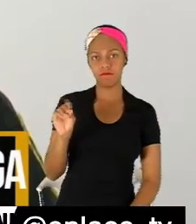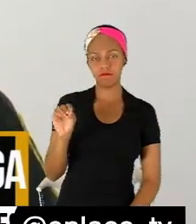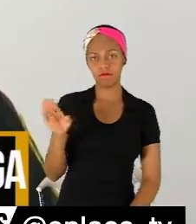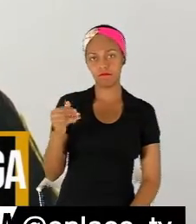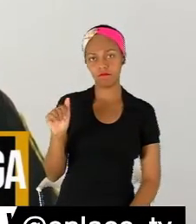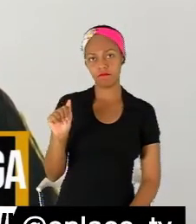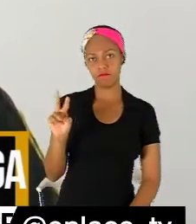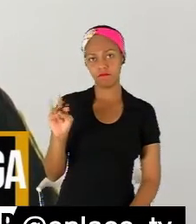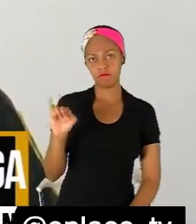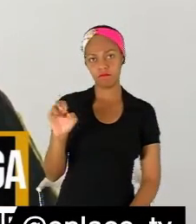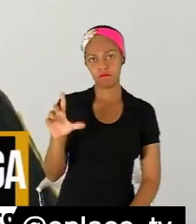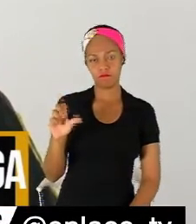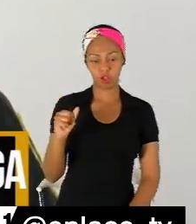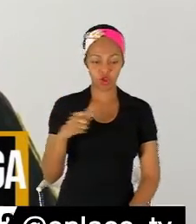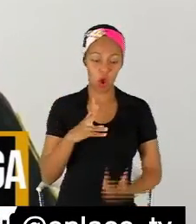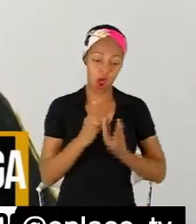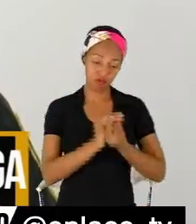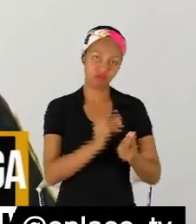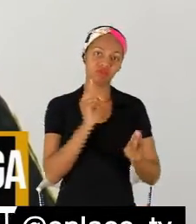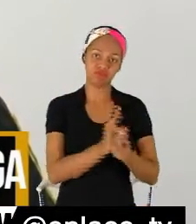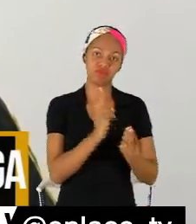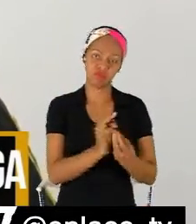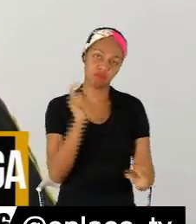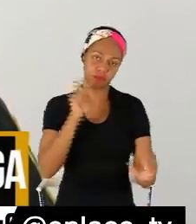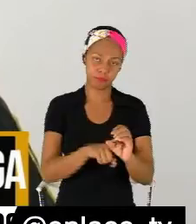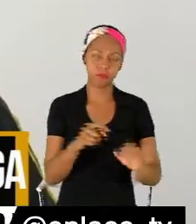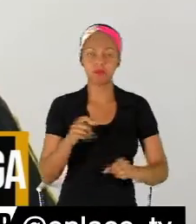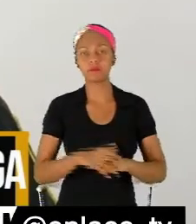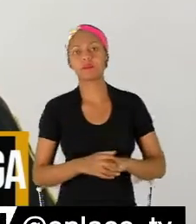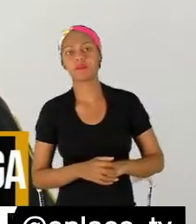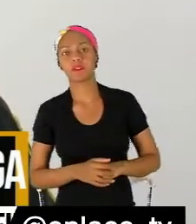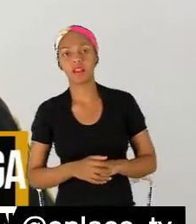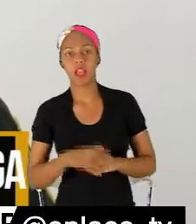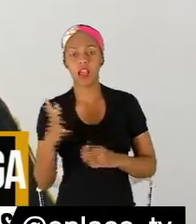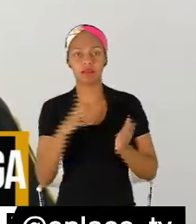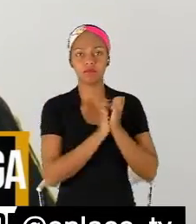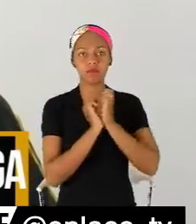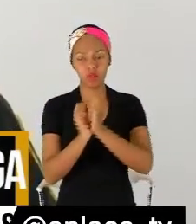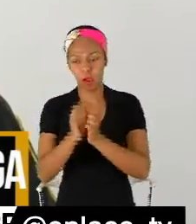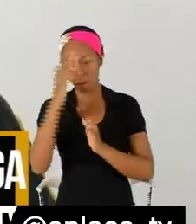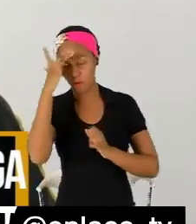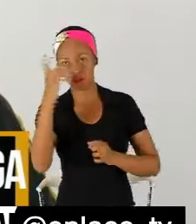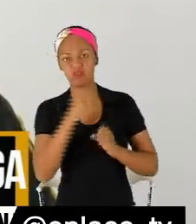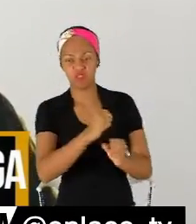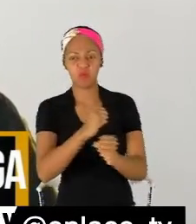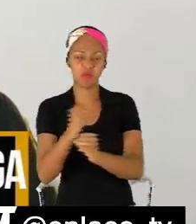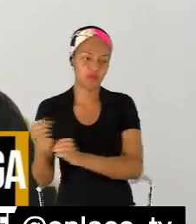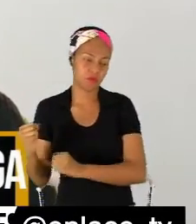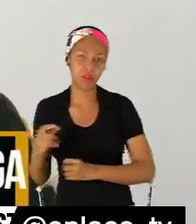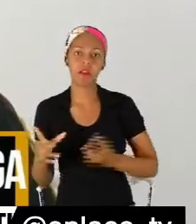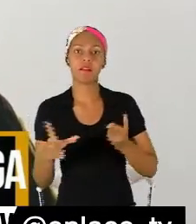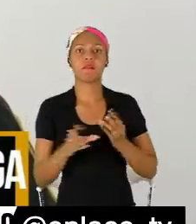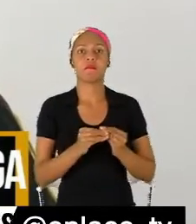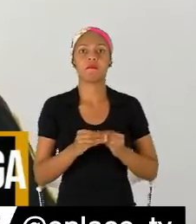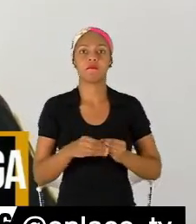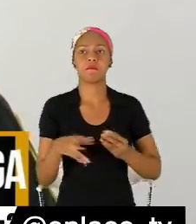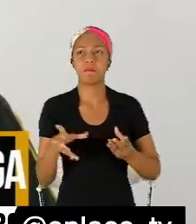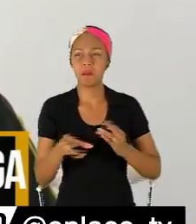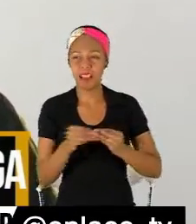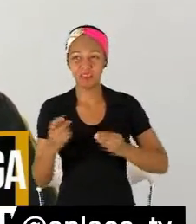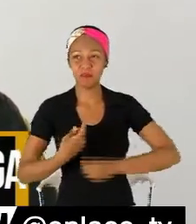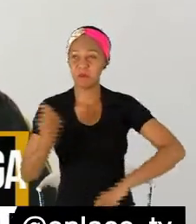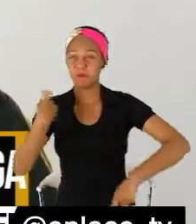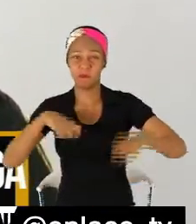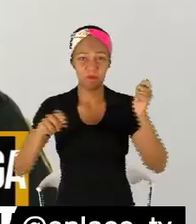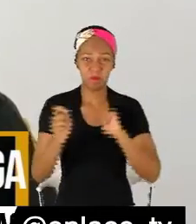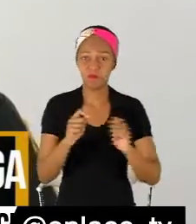narcotraficante Úsuga. Fue capturado por homicidio en concurso homogéneo y concierto para delinquir.